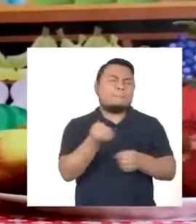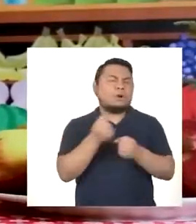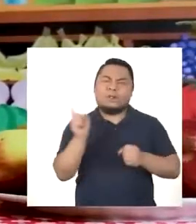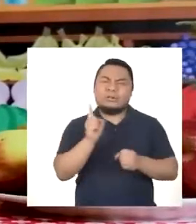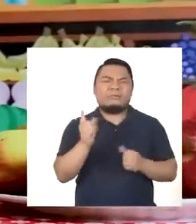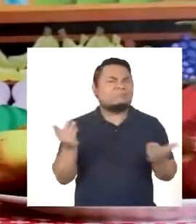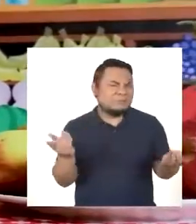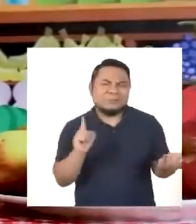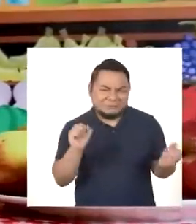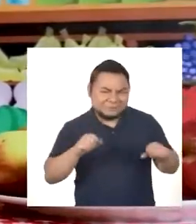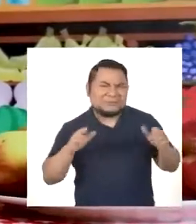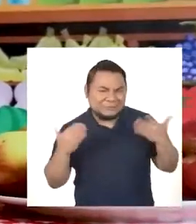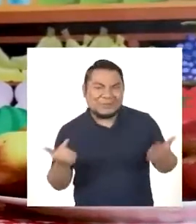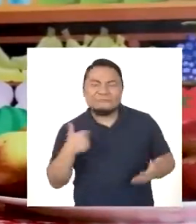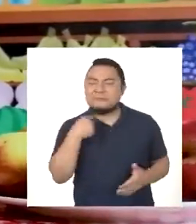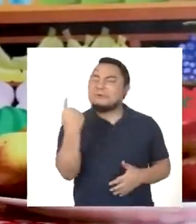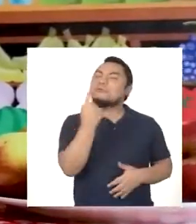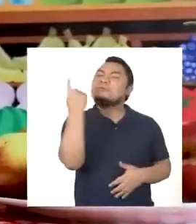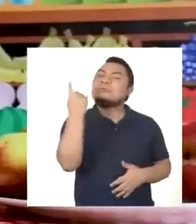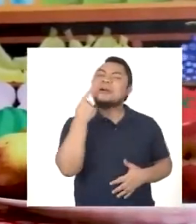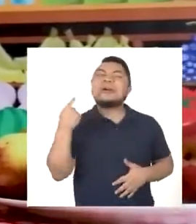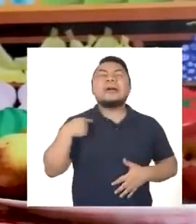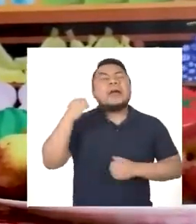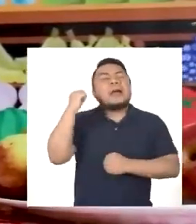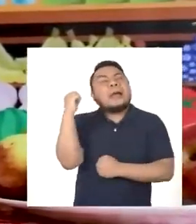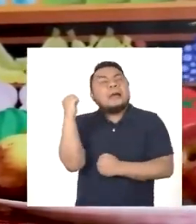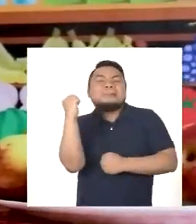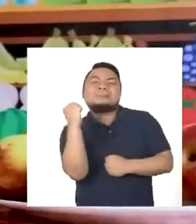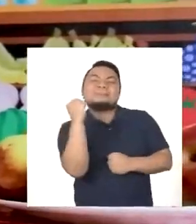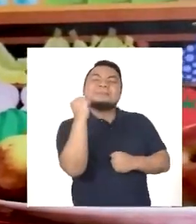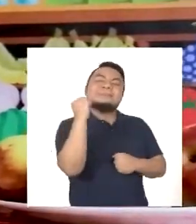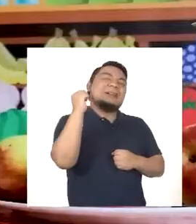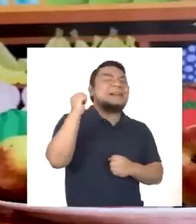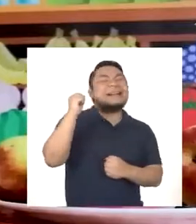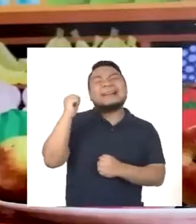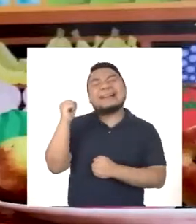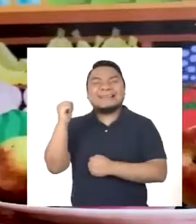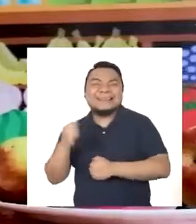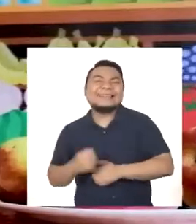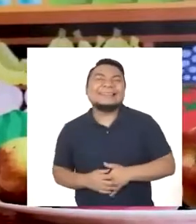¿Quién? Yo solita me jaraneo.